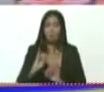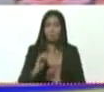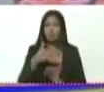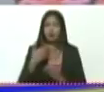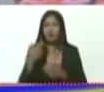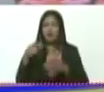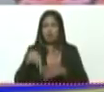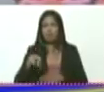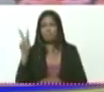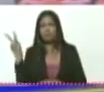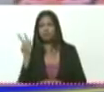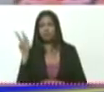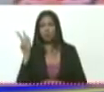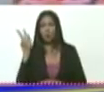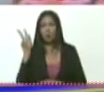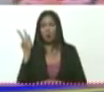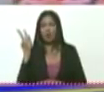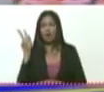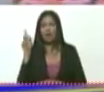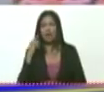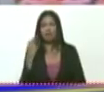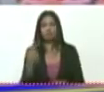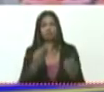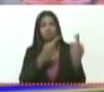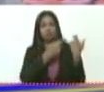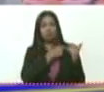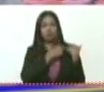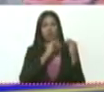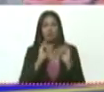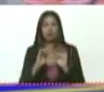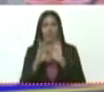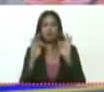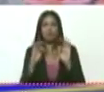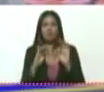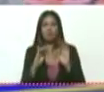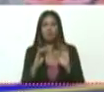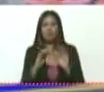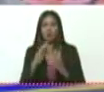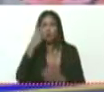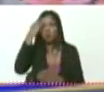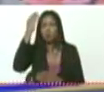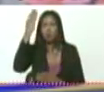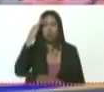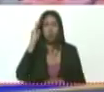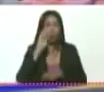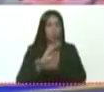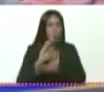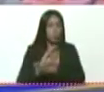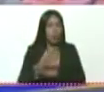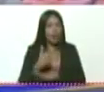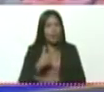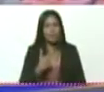en Venezuela y sería el encargado, que Dios me siga cuidando,